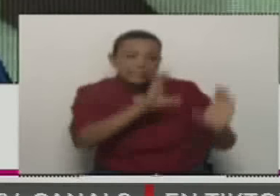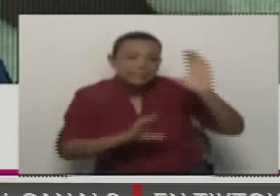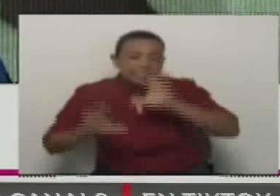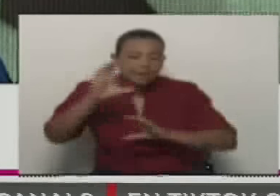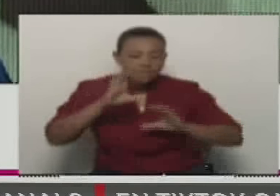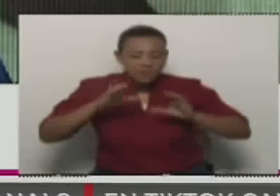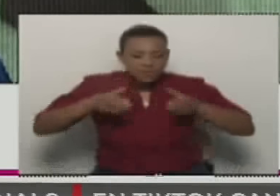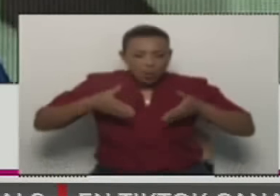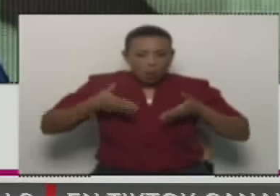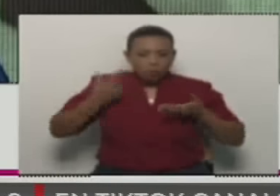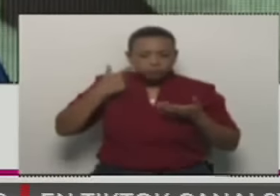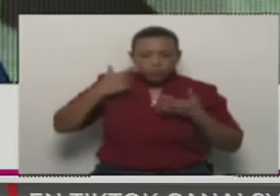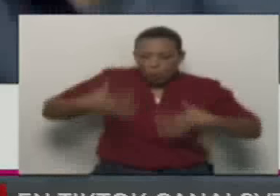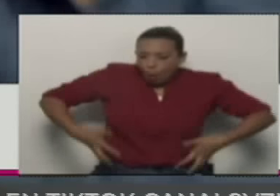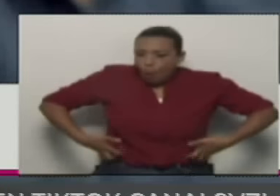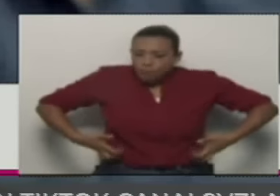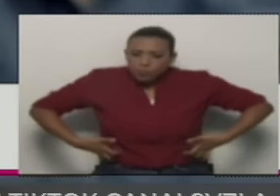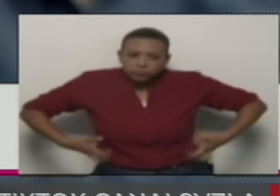somos evolución de los homos.